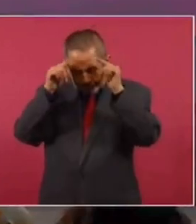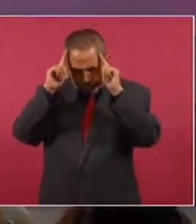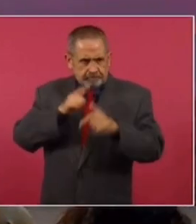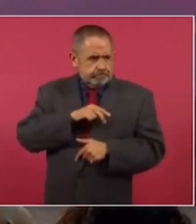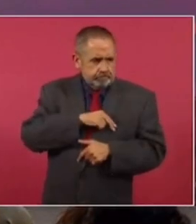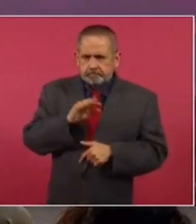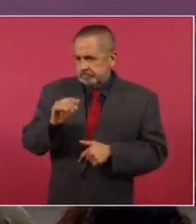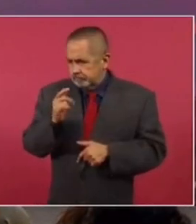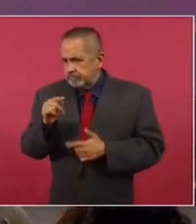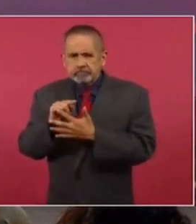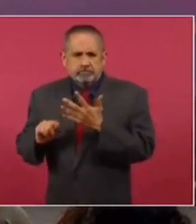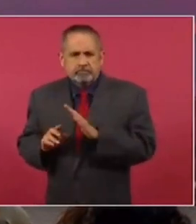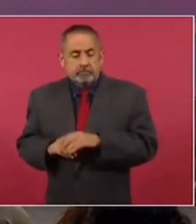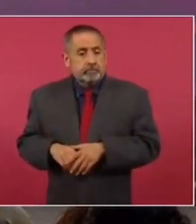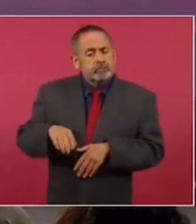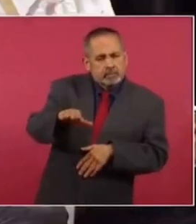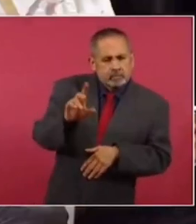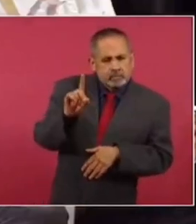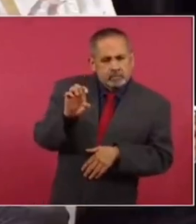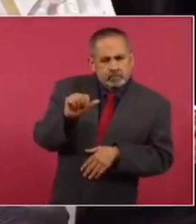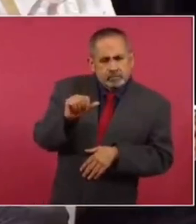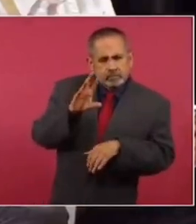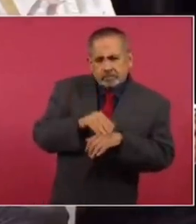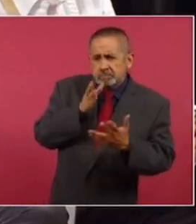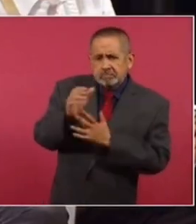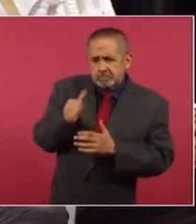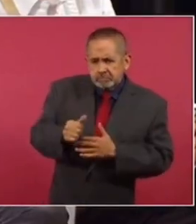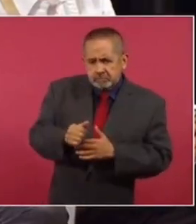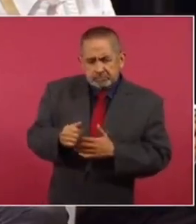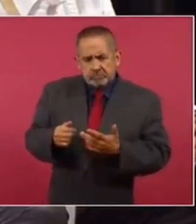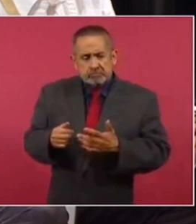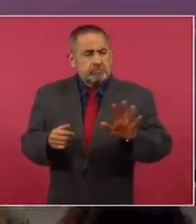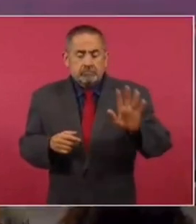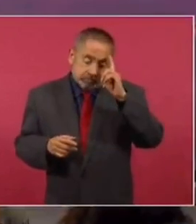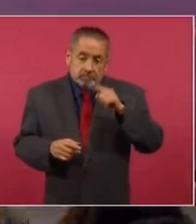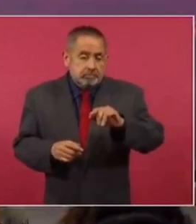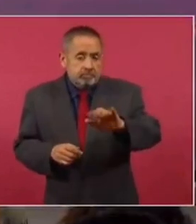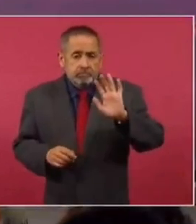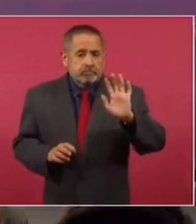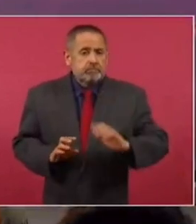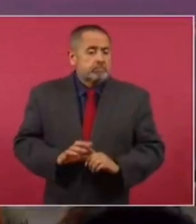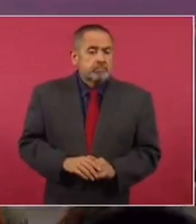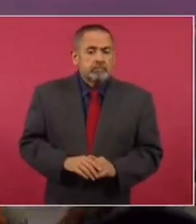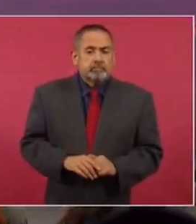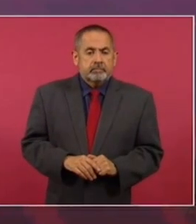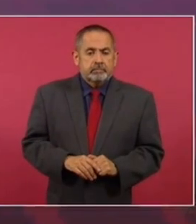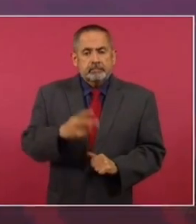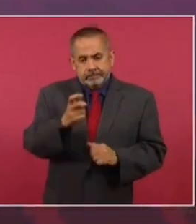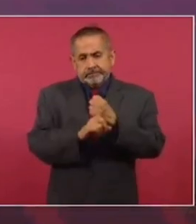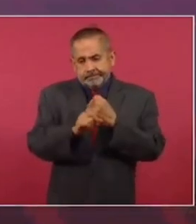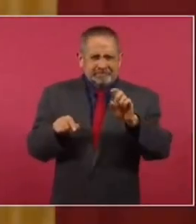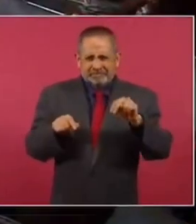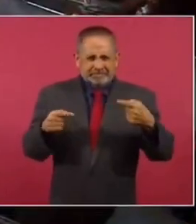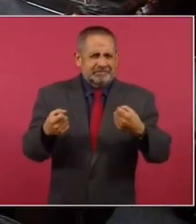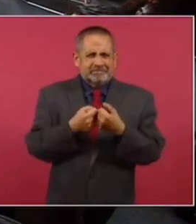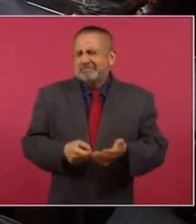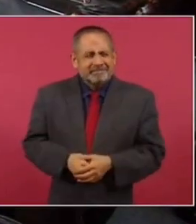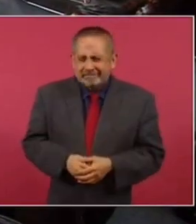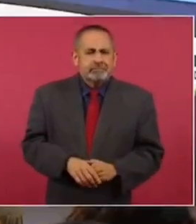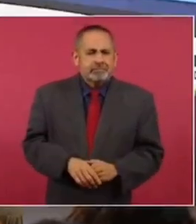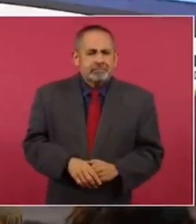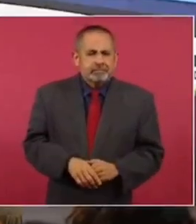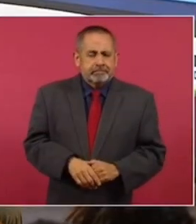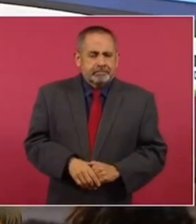la Fiscalía General de la República. Entonces la DEA lo hizo sin autorización, esta operación de infiltración sin autorización de México. Seguramente. Pues ese es el problema. Es un